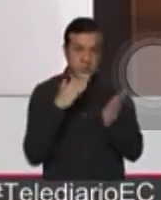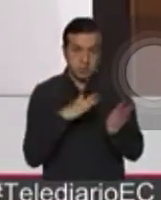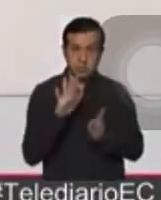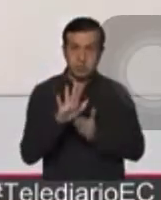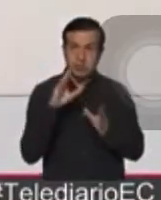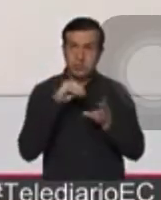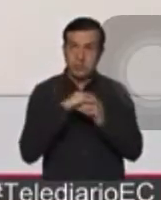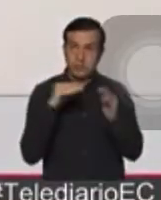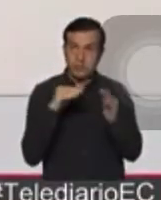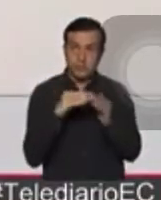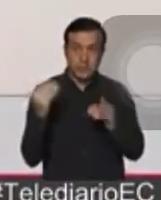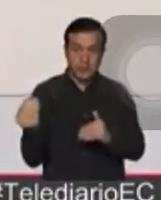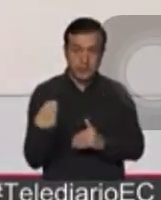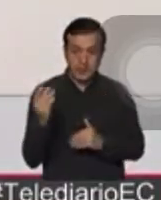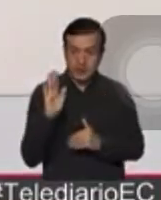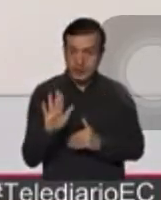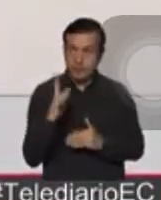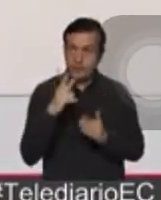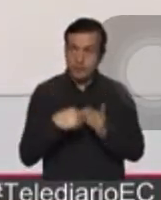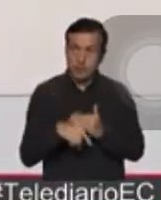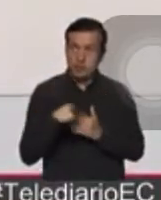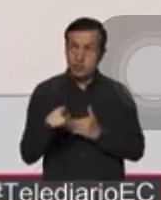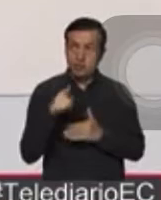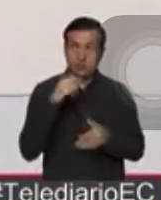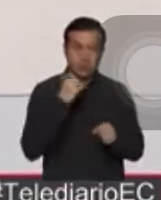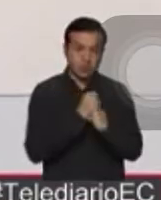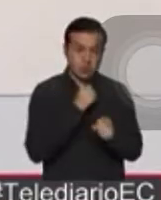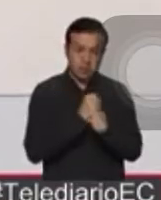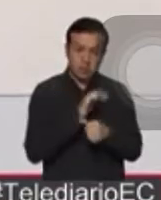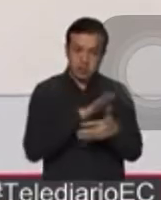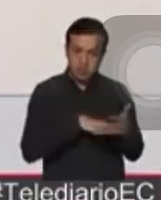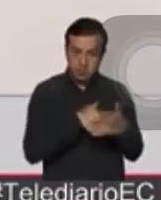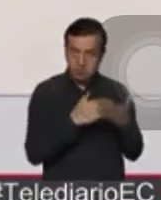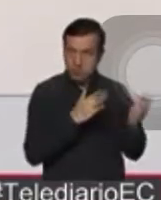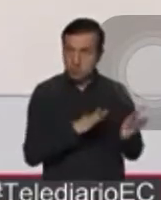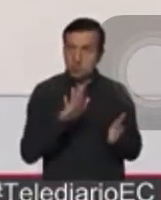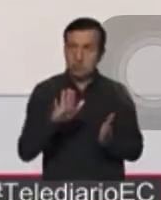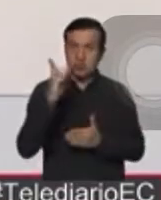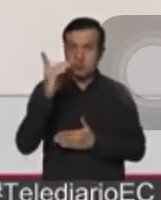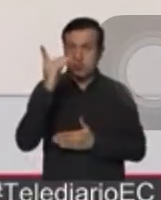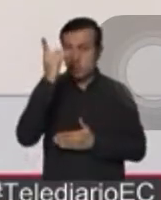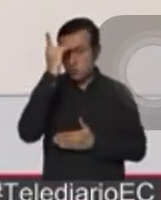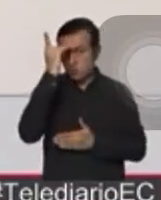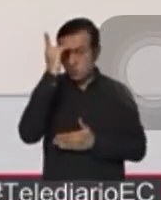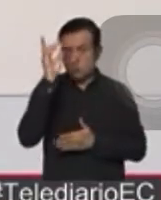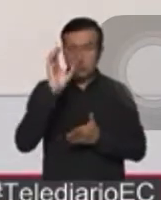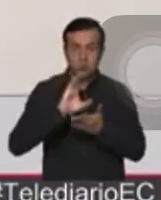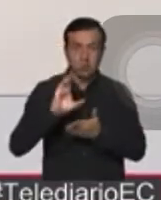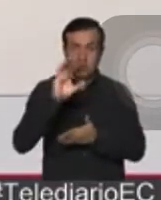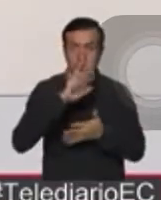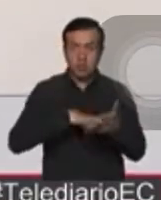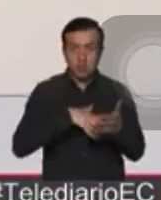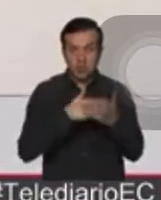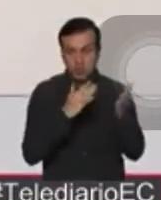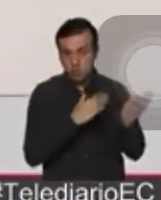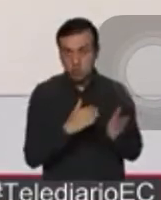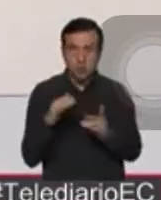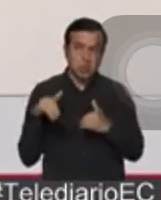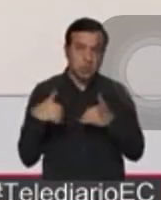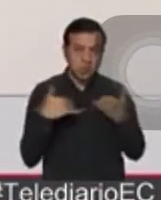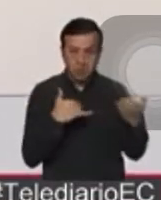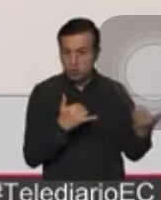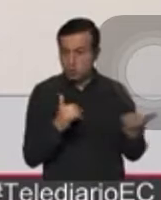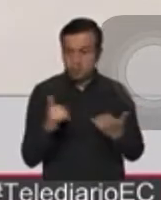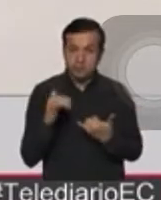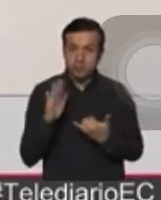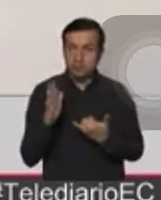hogar. Los chicos tienen su horario para trabajar en sus tareas de colegio y tienen un horario para el esparcimiento, y